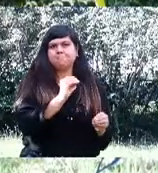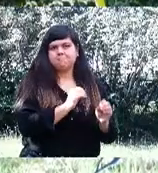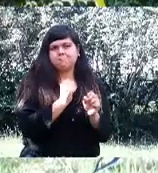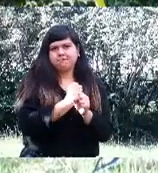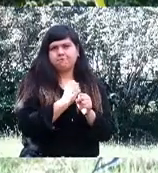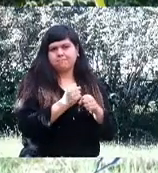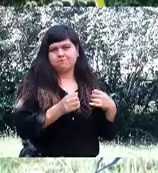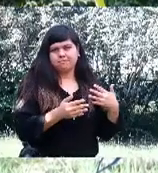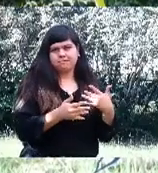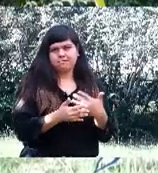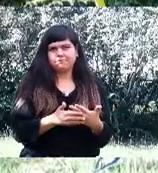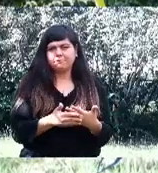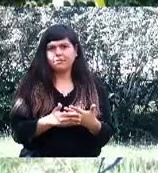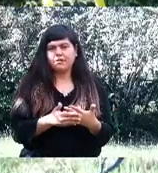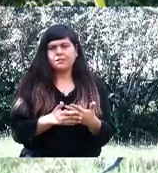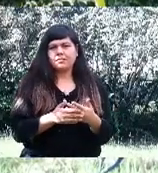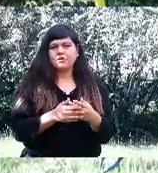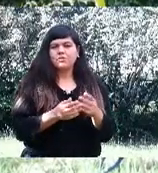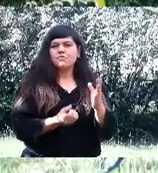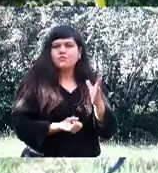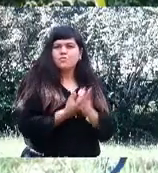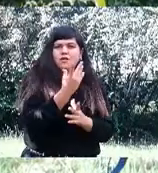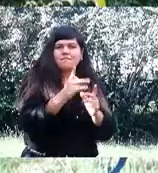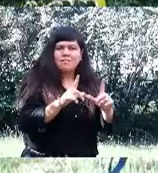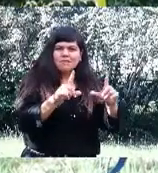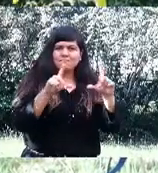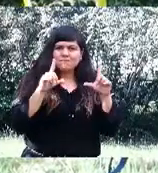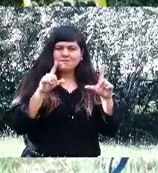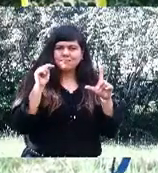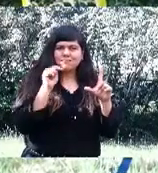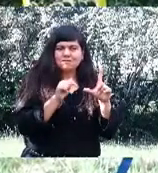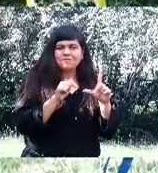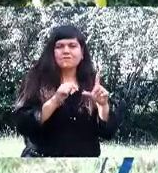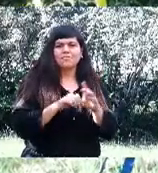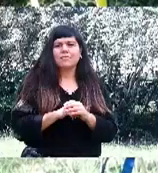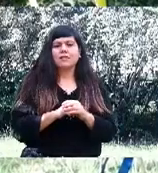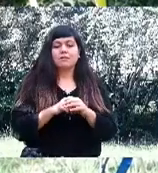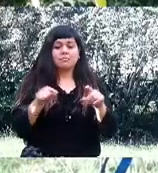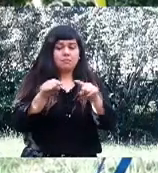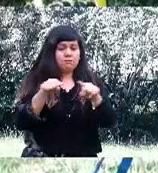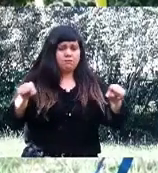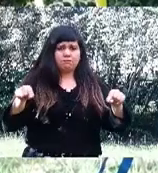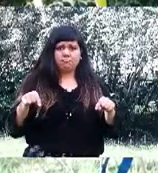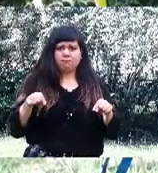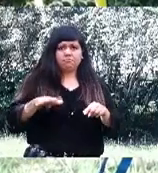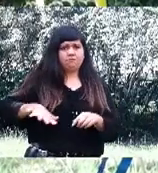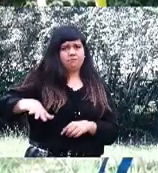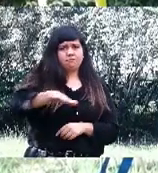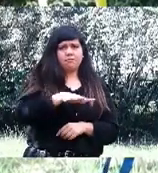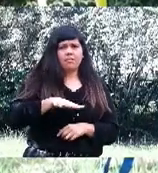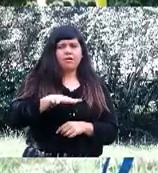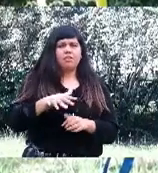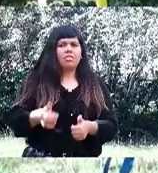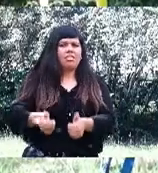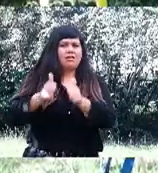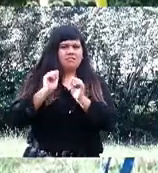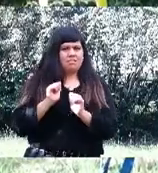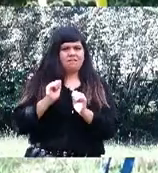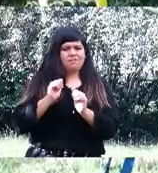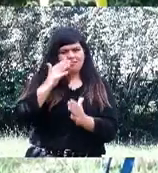eh de de renovar la imagen eh de este espacio en el fondo como enfrentar el desafío